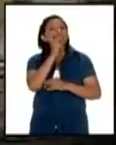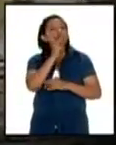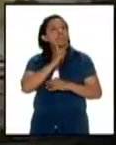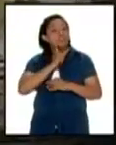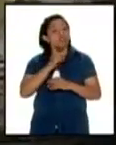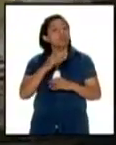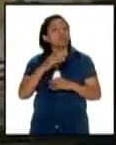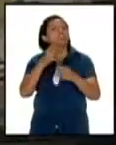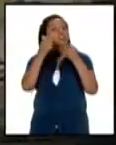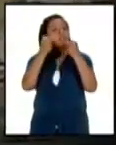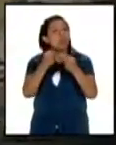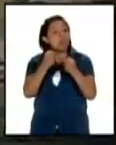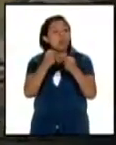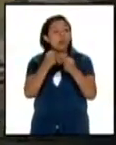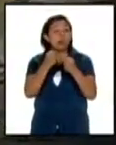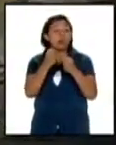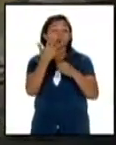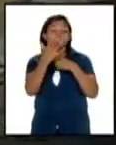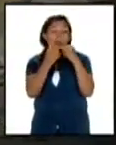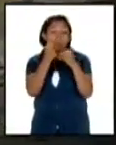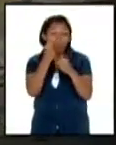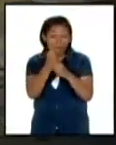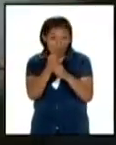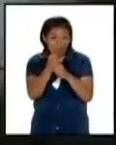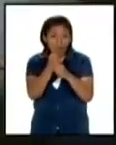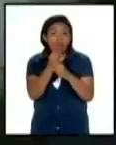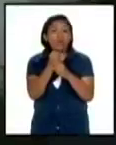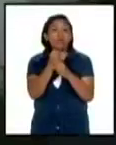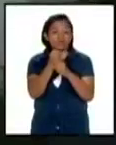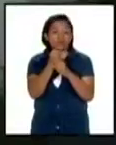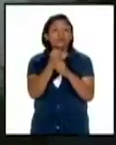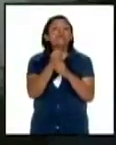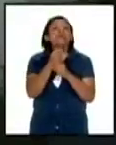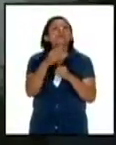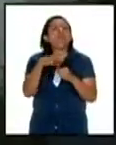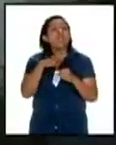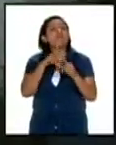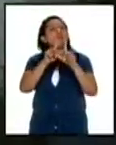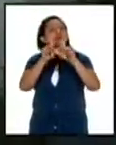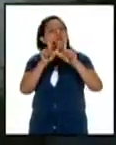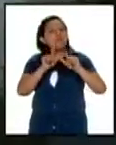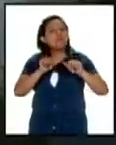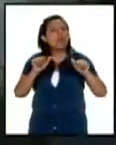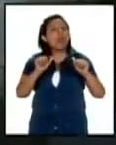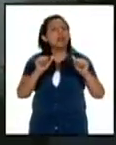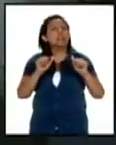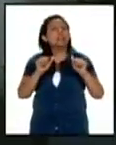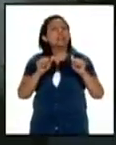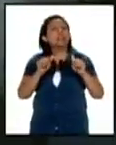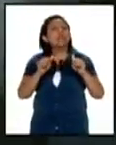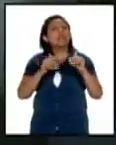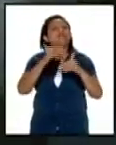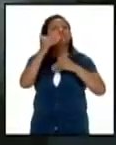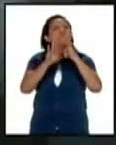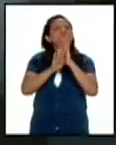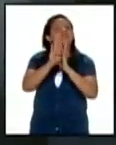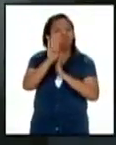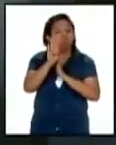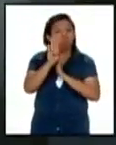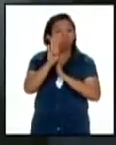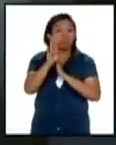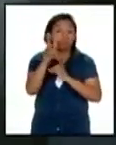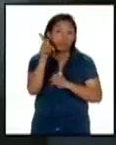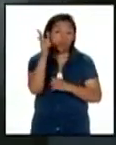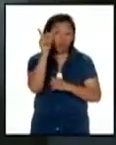garantizada por más de medio siglo. Seremos el milagro mexicano, llenos de paz y desarrollo. Esperamos